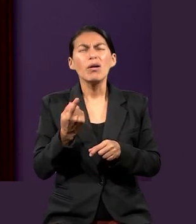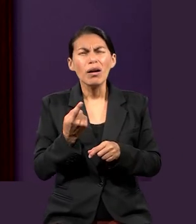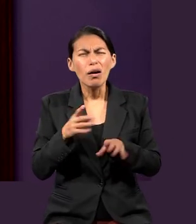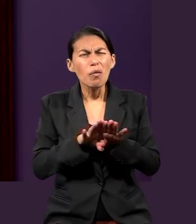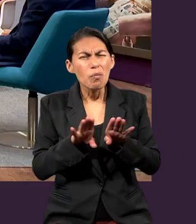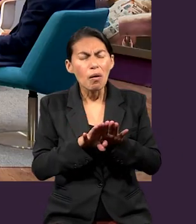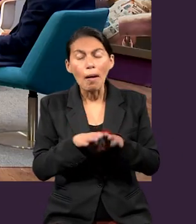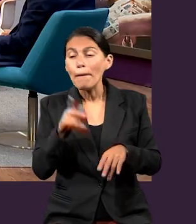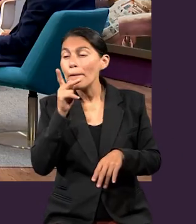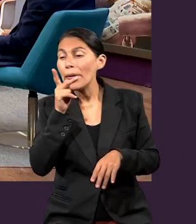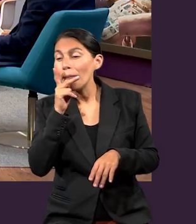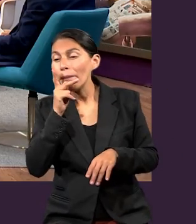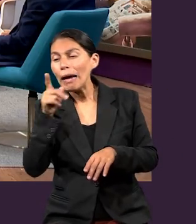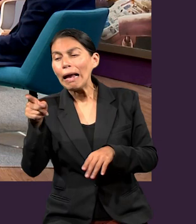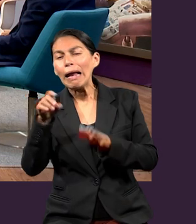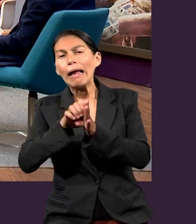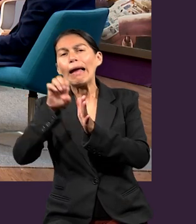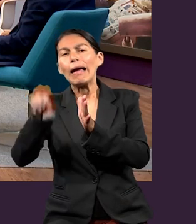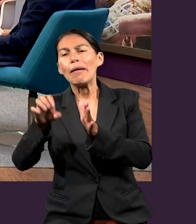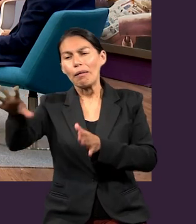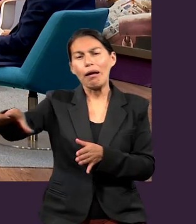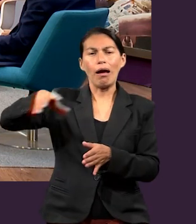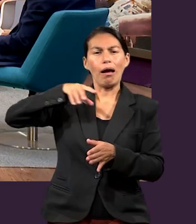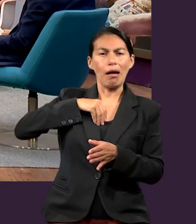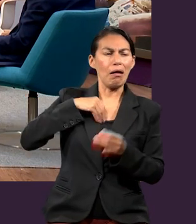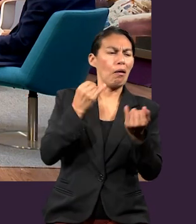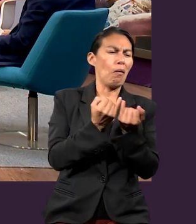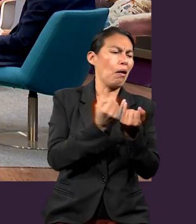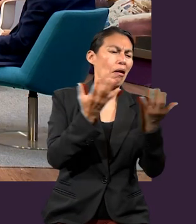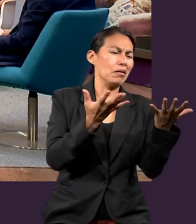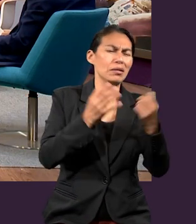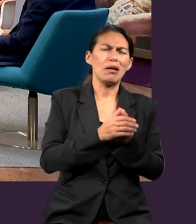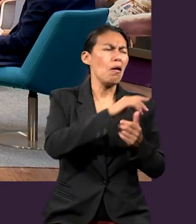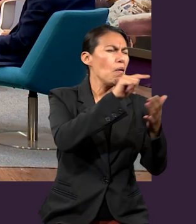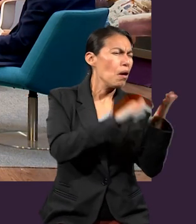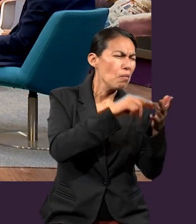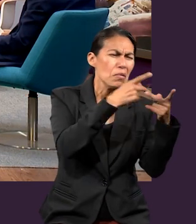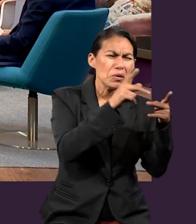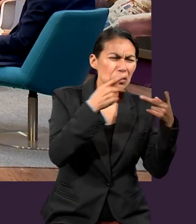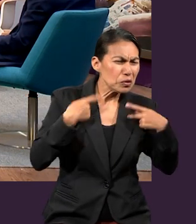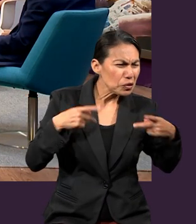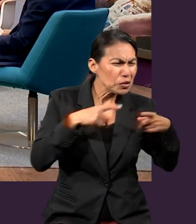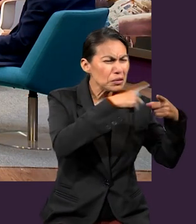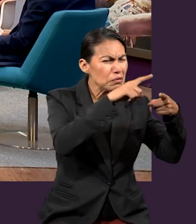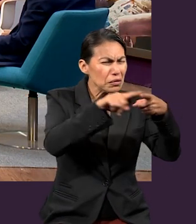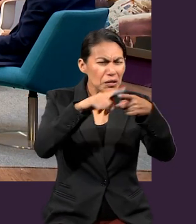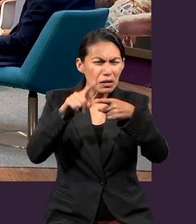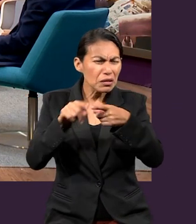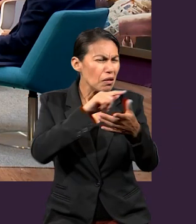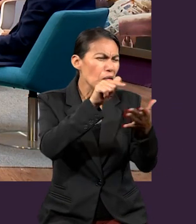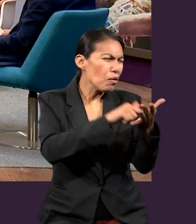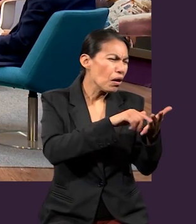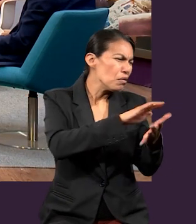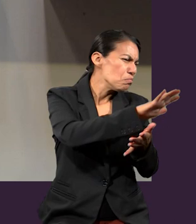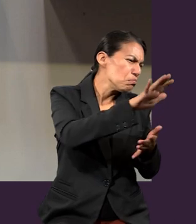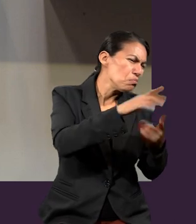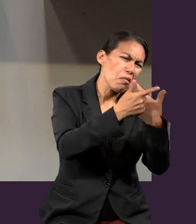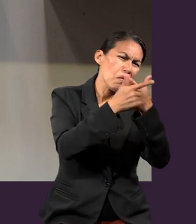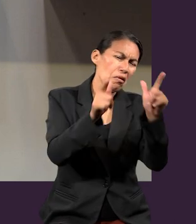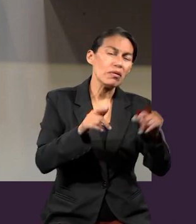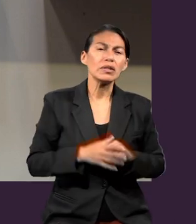compartir el evangelio en los hogares, a veces en auditorios, en lugares públicos, compartiendo la verdad.